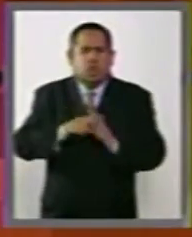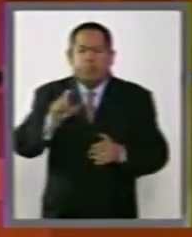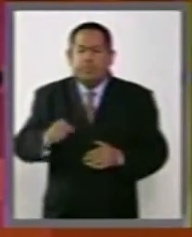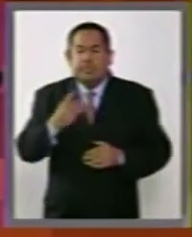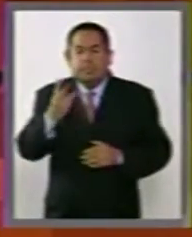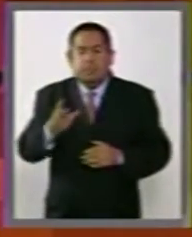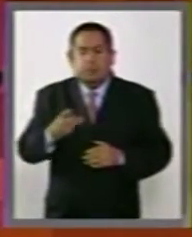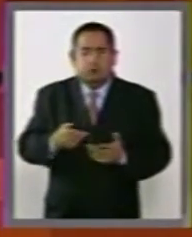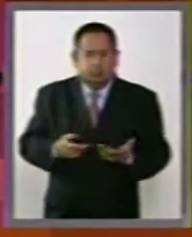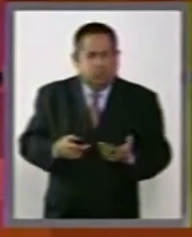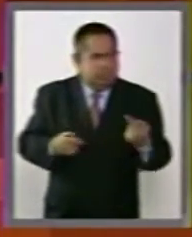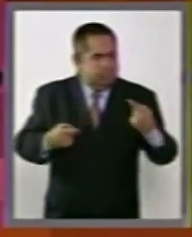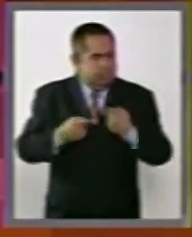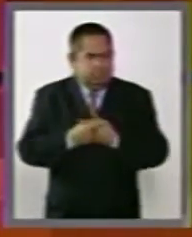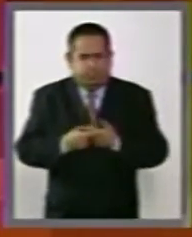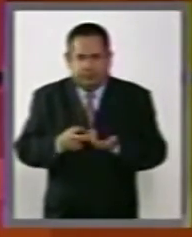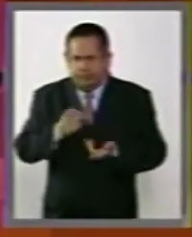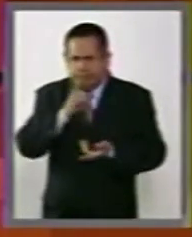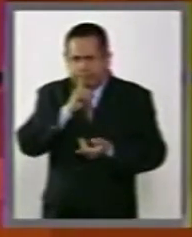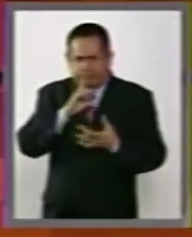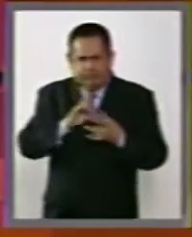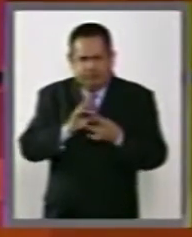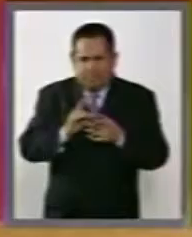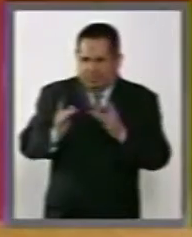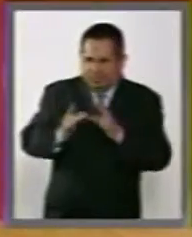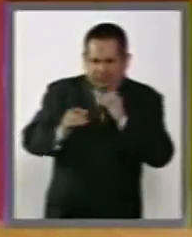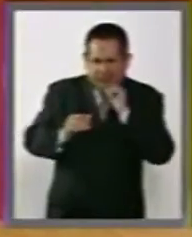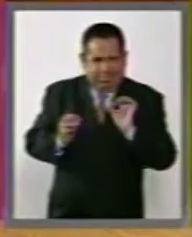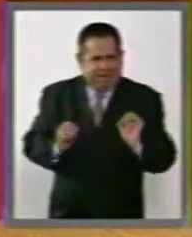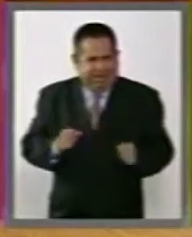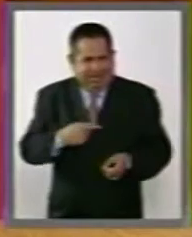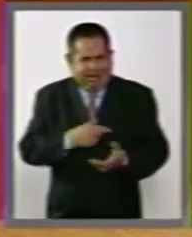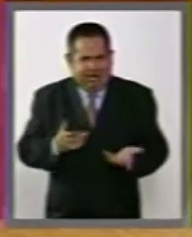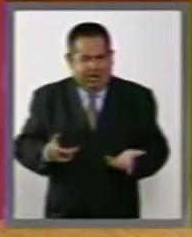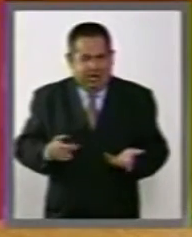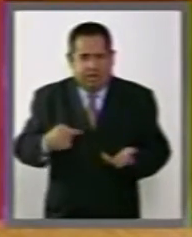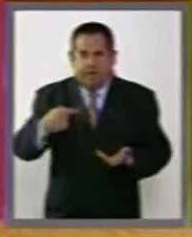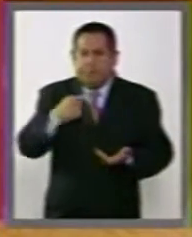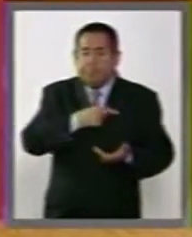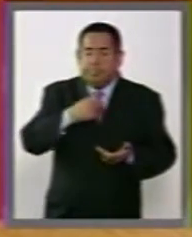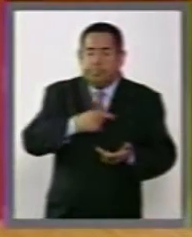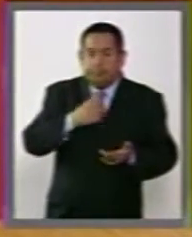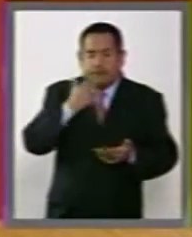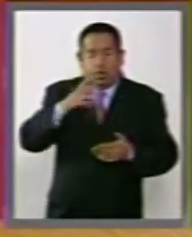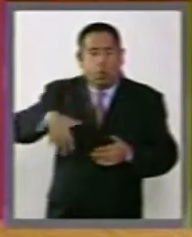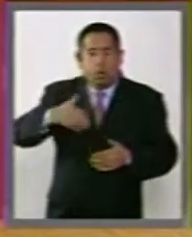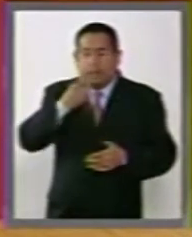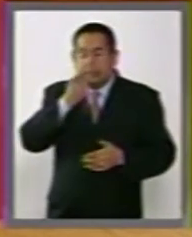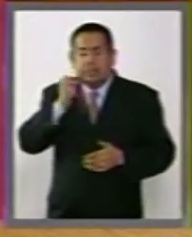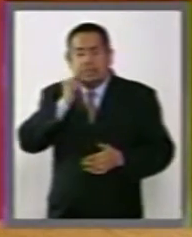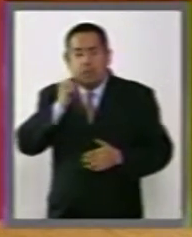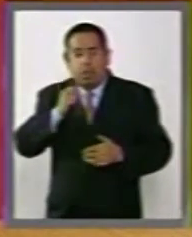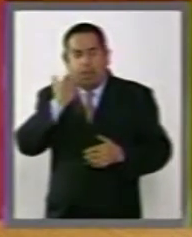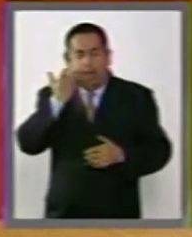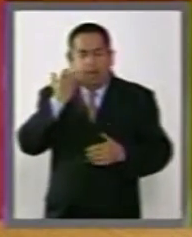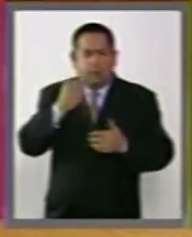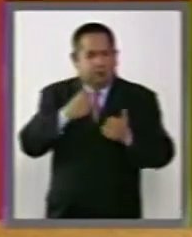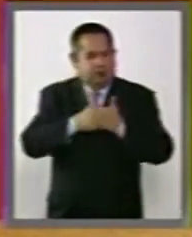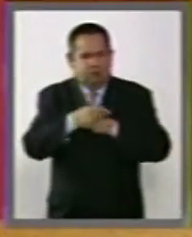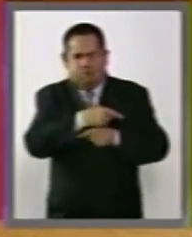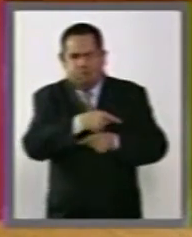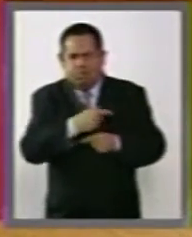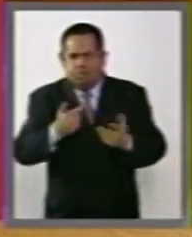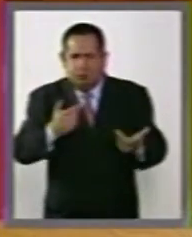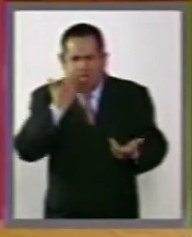supuesto, ninguno de estos temas está siendo trastocado. Lo que sí está siendo trastocado, como bien dice la senadora, es lo